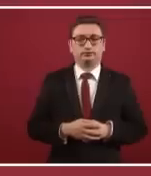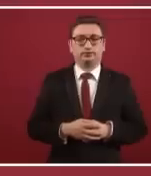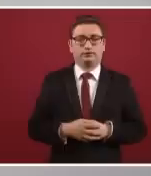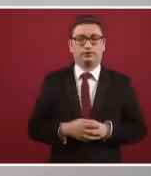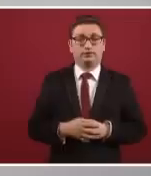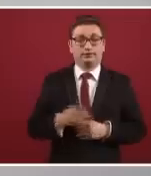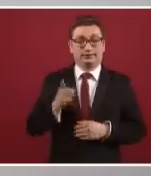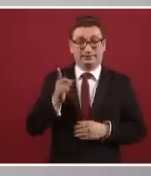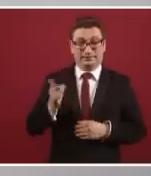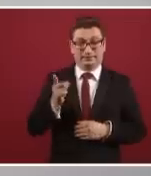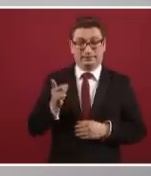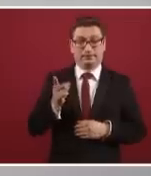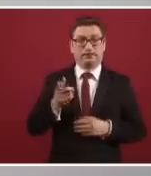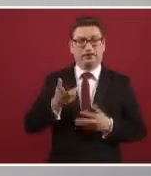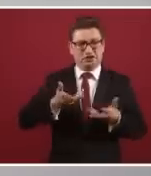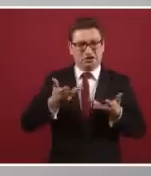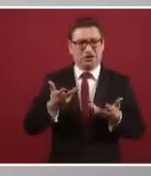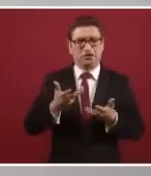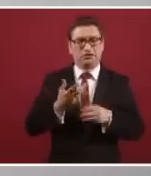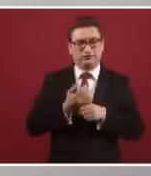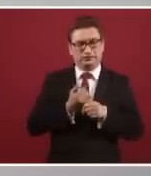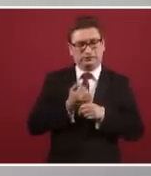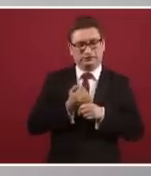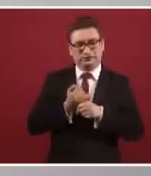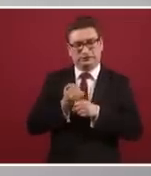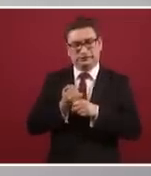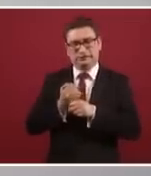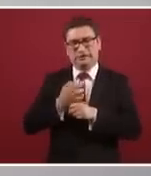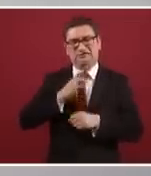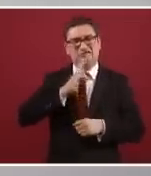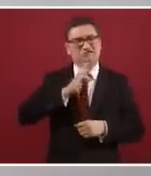que ha hecho la mejor investigación